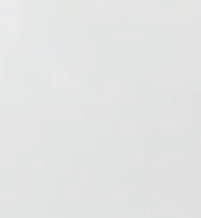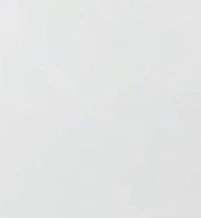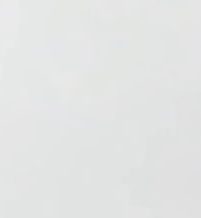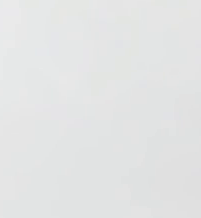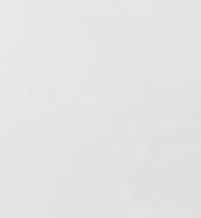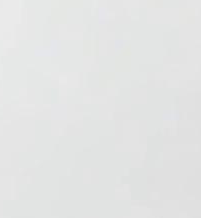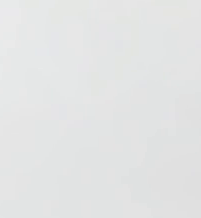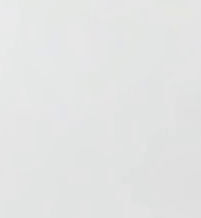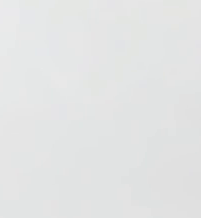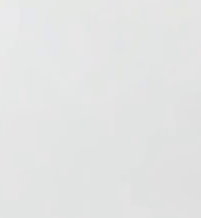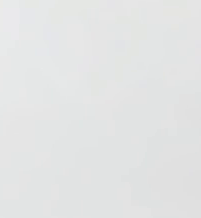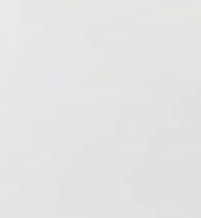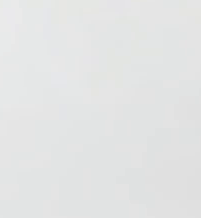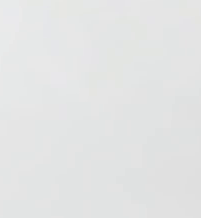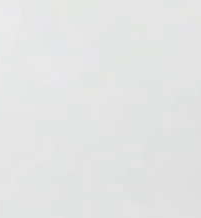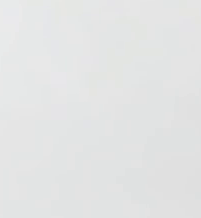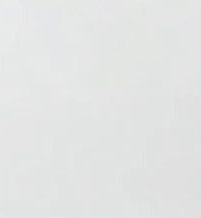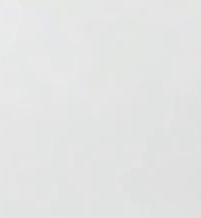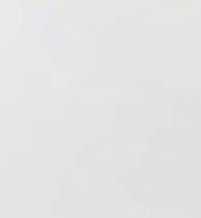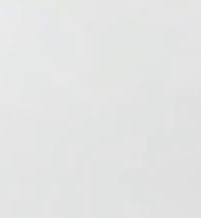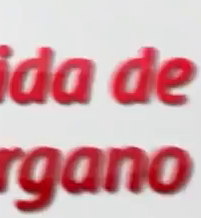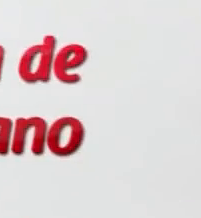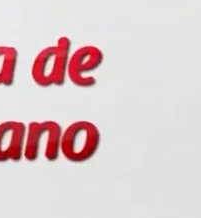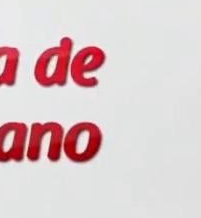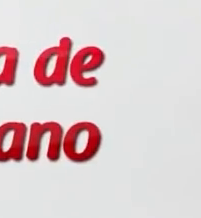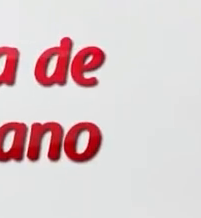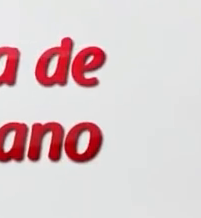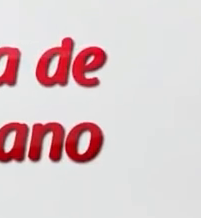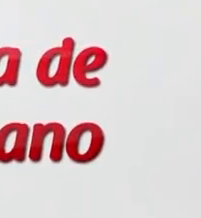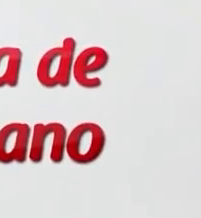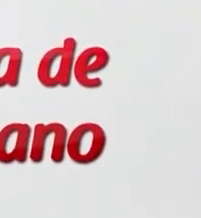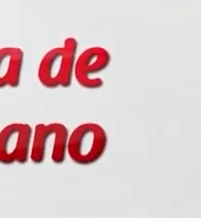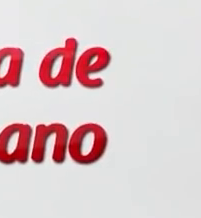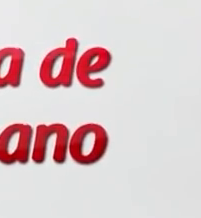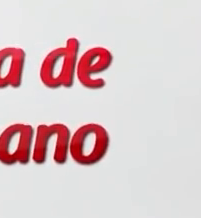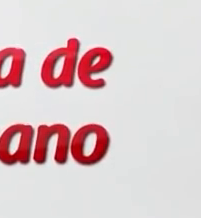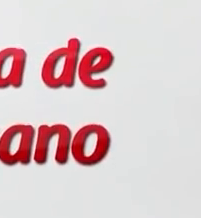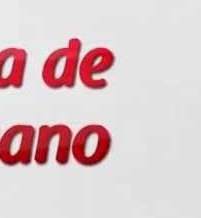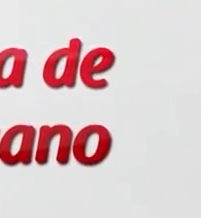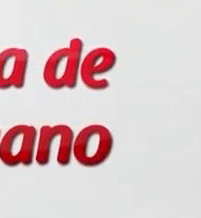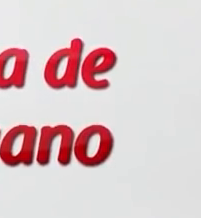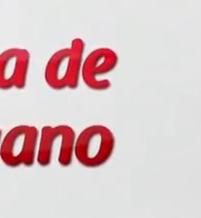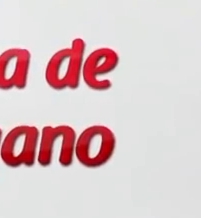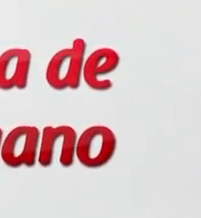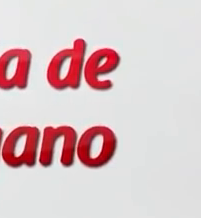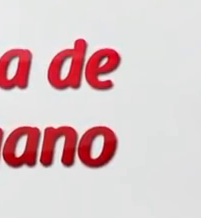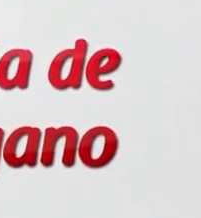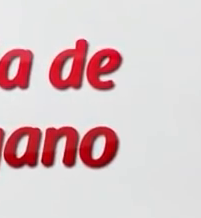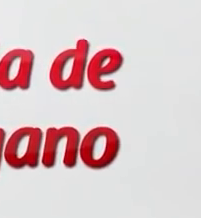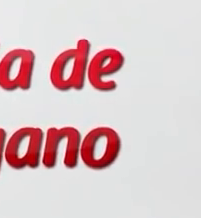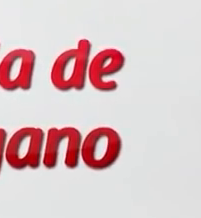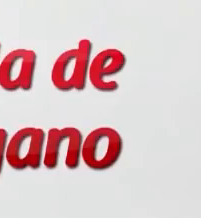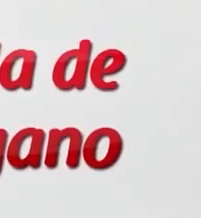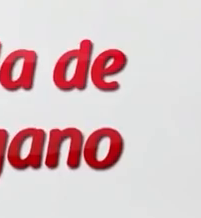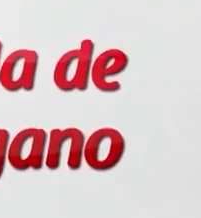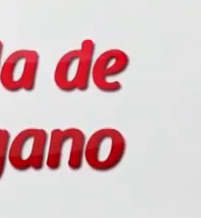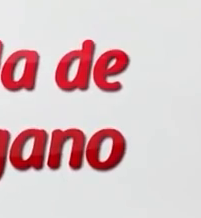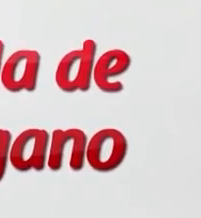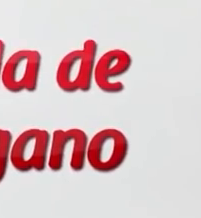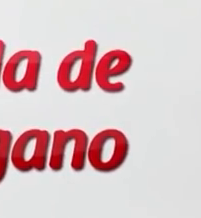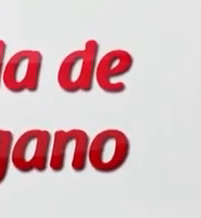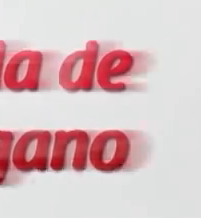Ataque al corazón, ceguera, falla renal y hasta pérdida de un órgano del cuerpo pueden ser algunas de las consecuencias